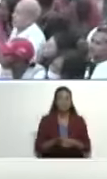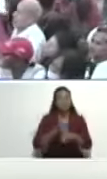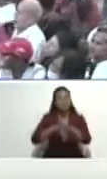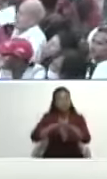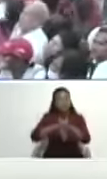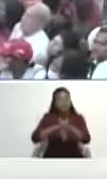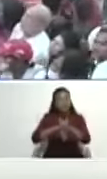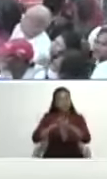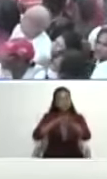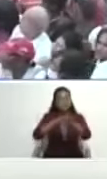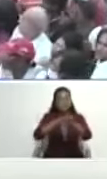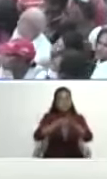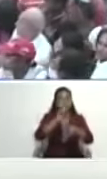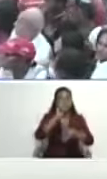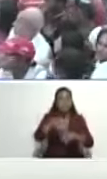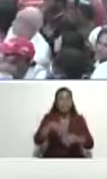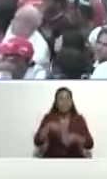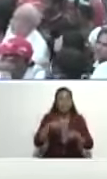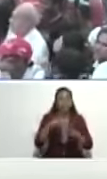Igualmente,